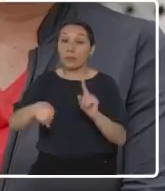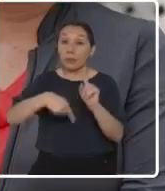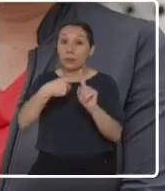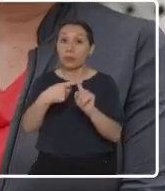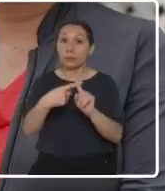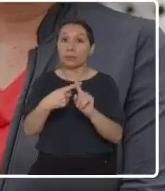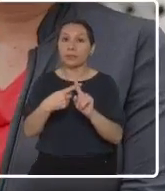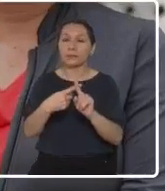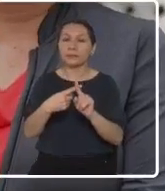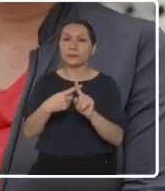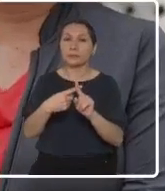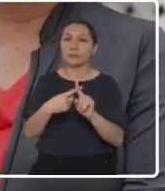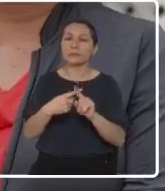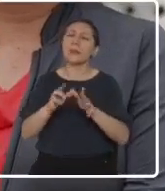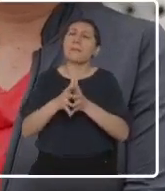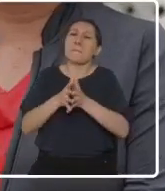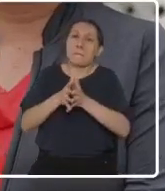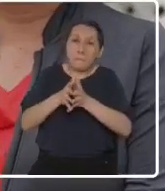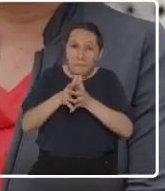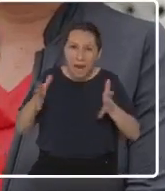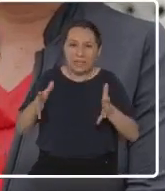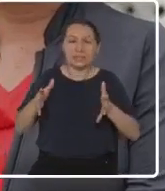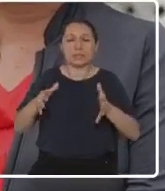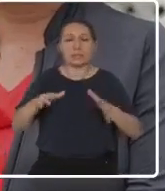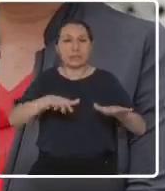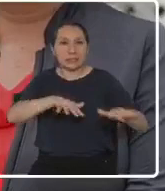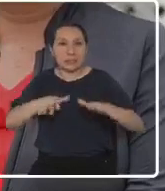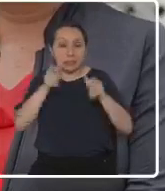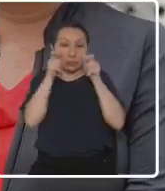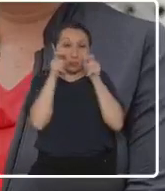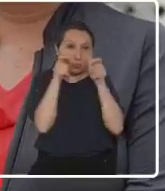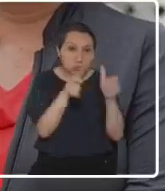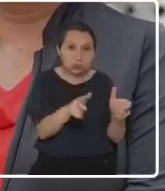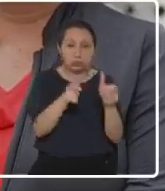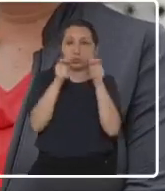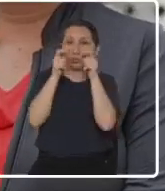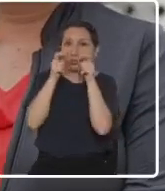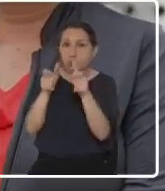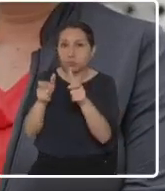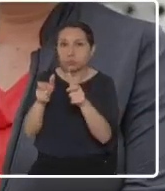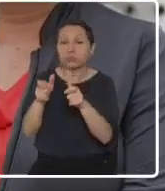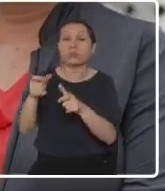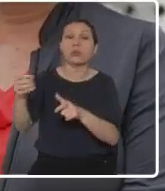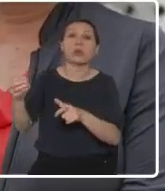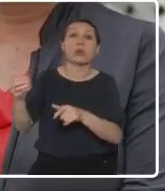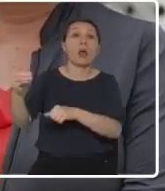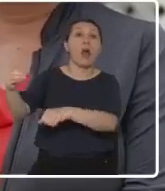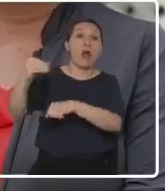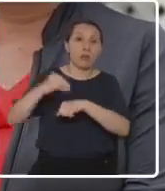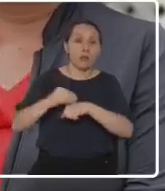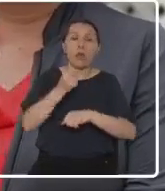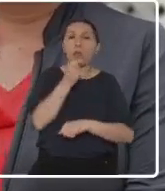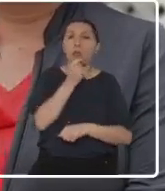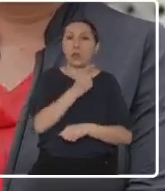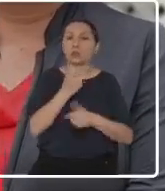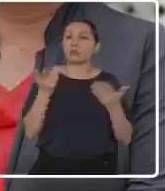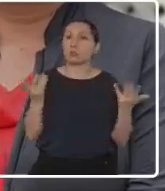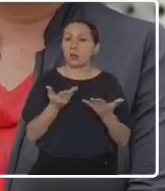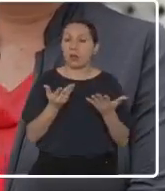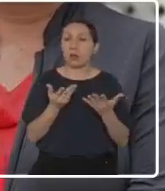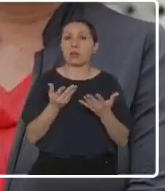Además, estamos intensificando los controles porque hemos recibido las denuncias de